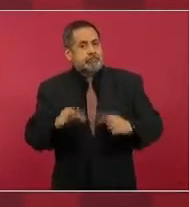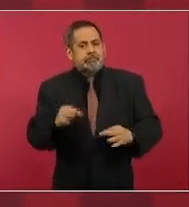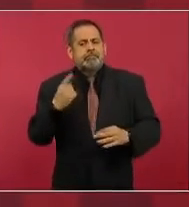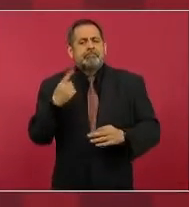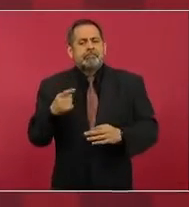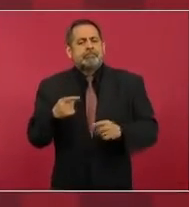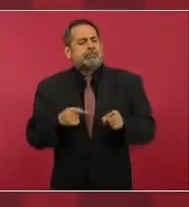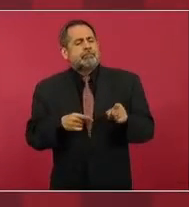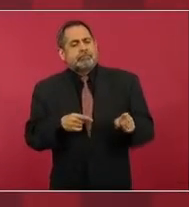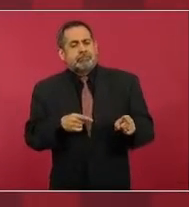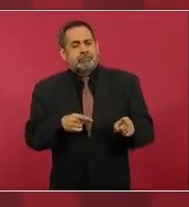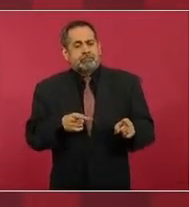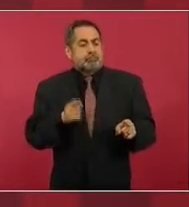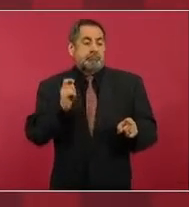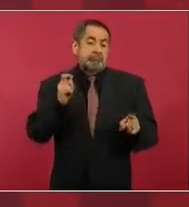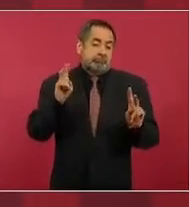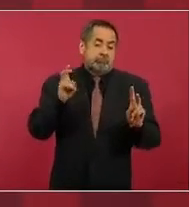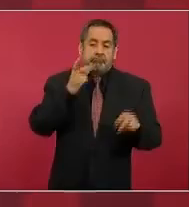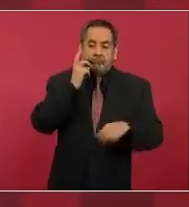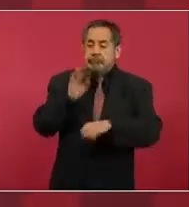para proteger